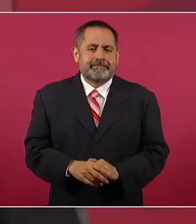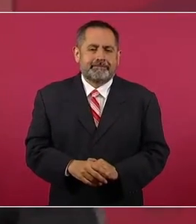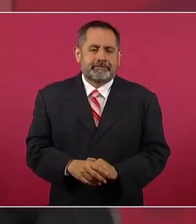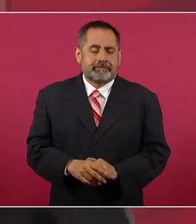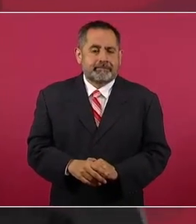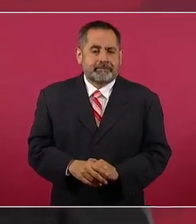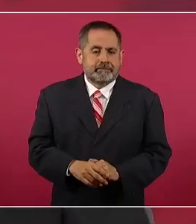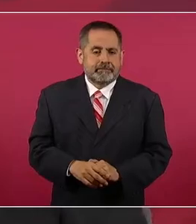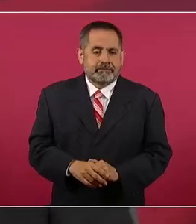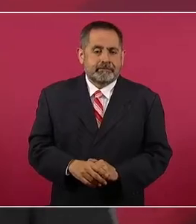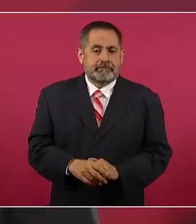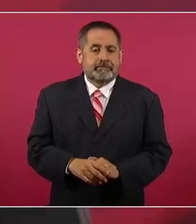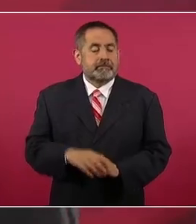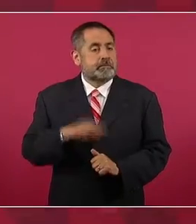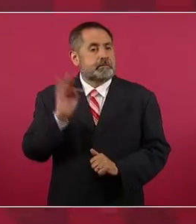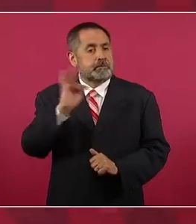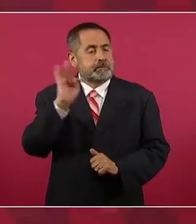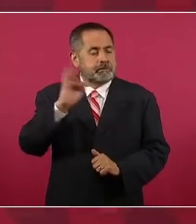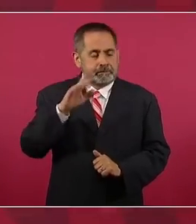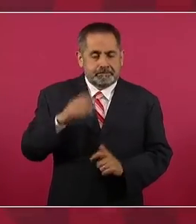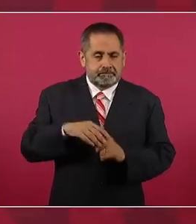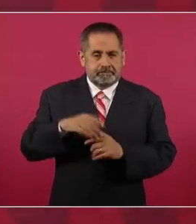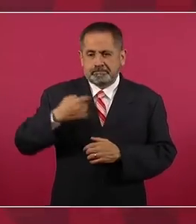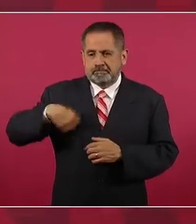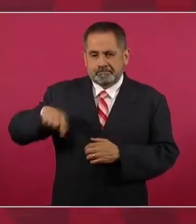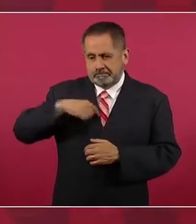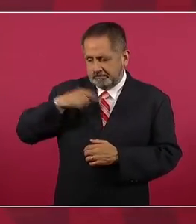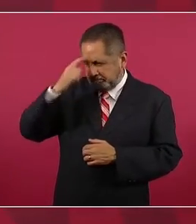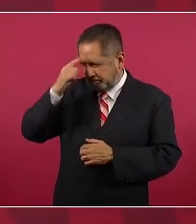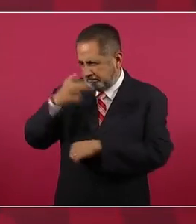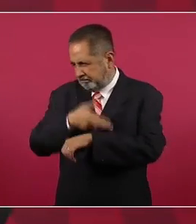Ahora, si lo que estuviésemos haciendo